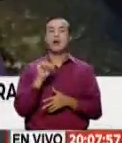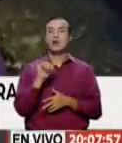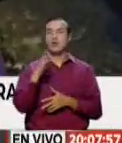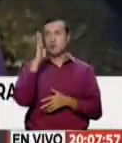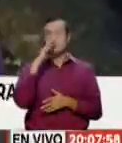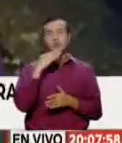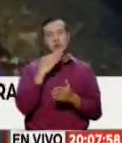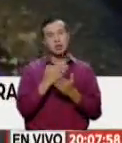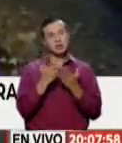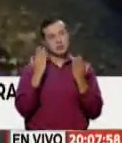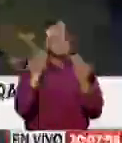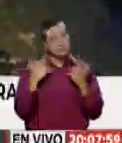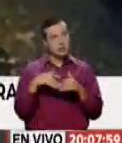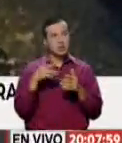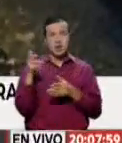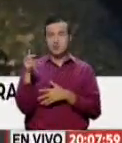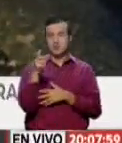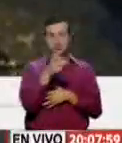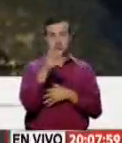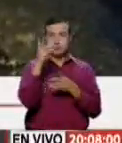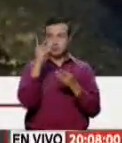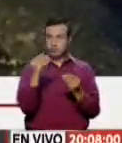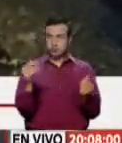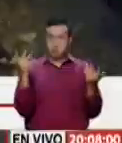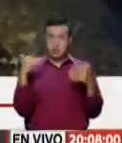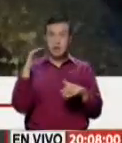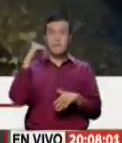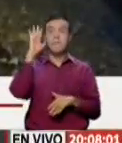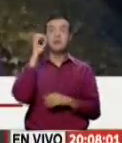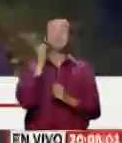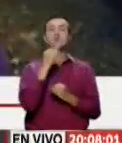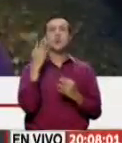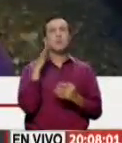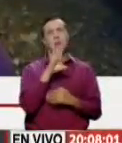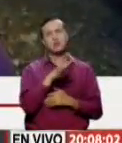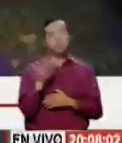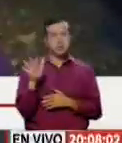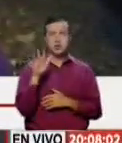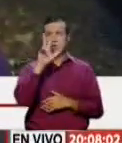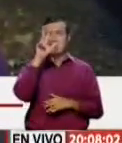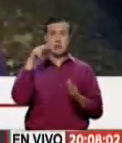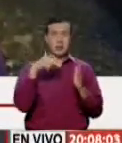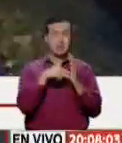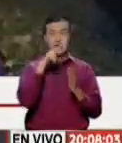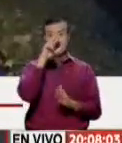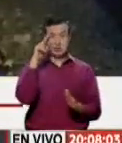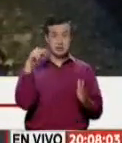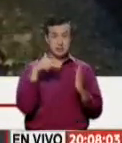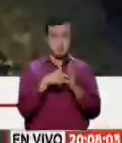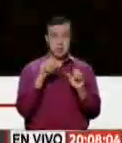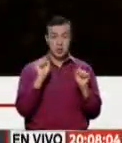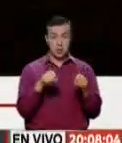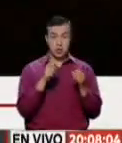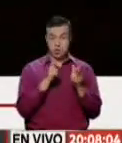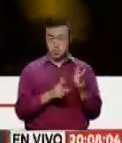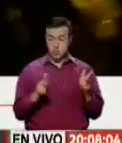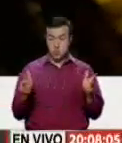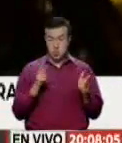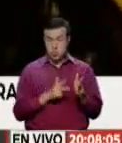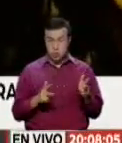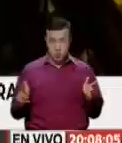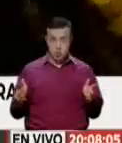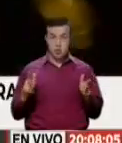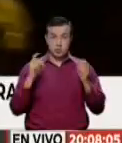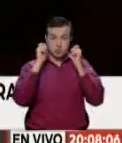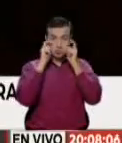pudo apagar a tiempo, porque hay aproximadamente más de 3.000 motos. Los vigilantes que